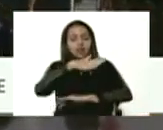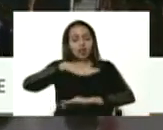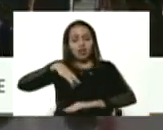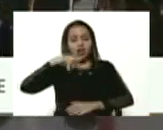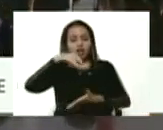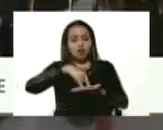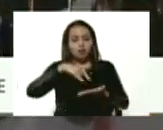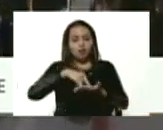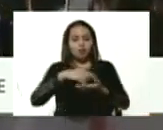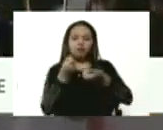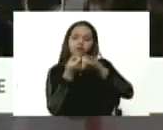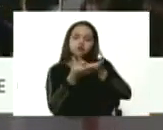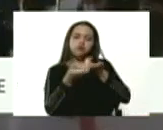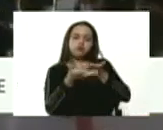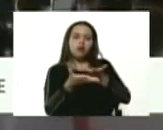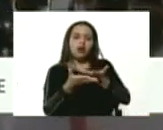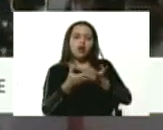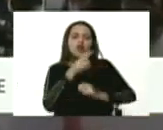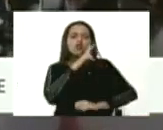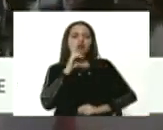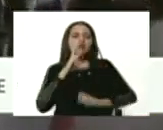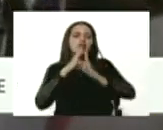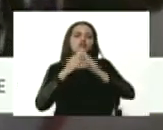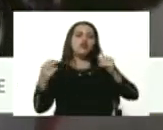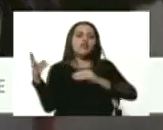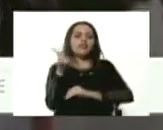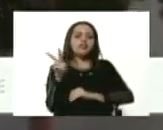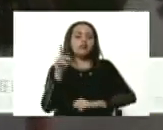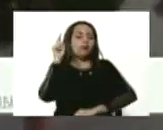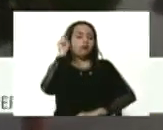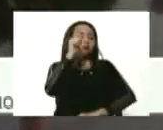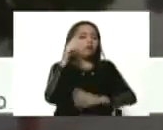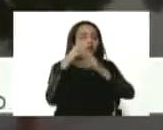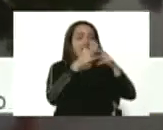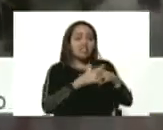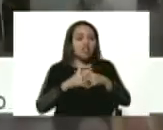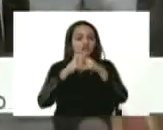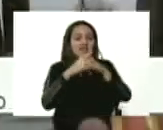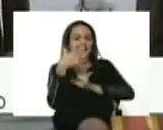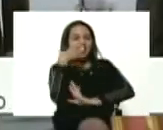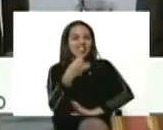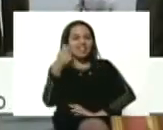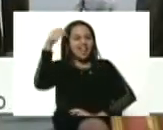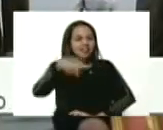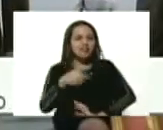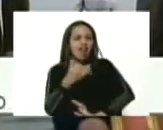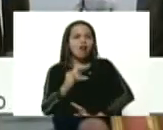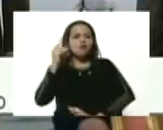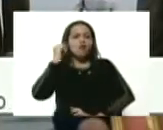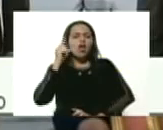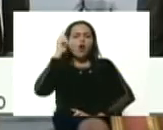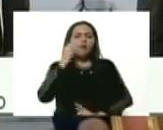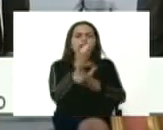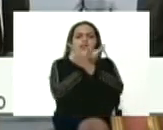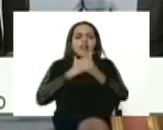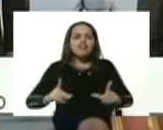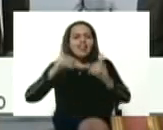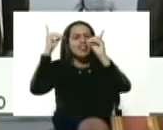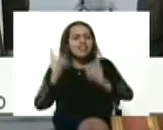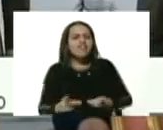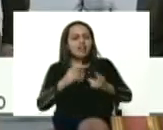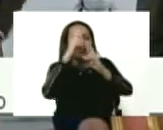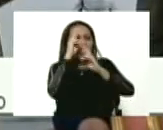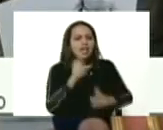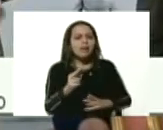a nombre de toda Venezuela para que el imperio entienda que aquí hay hombres y mujeres libres que debe